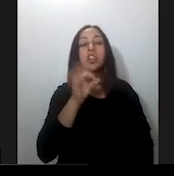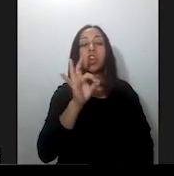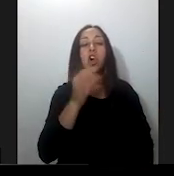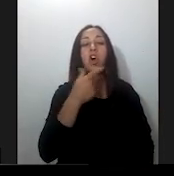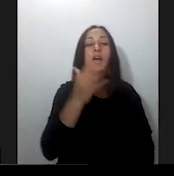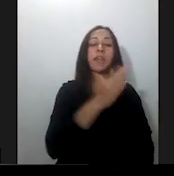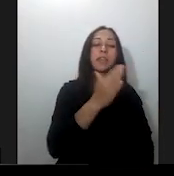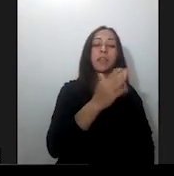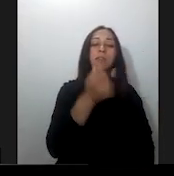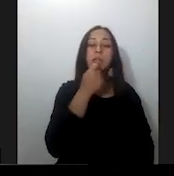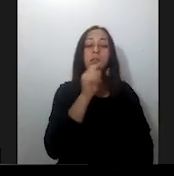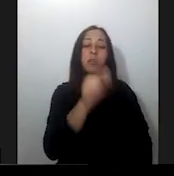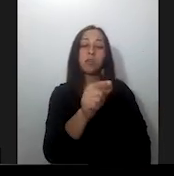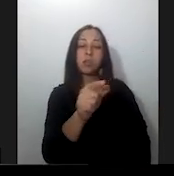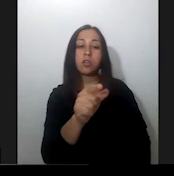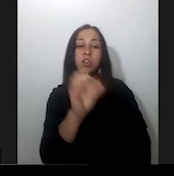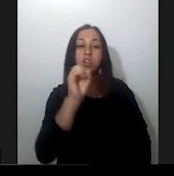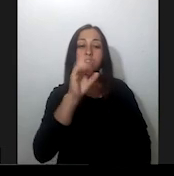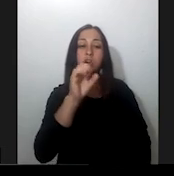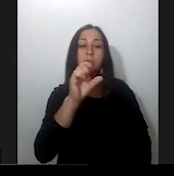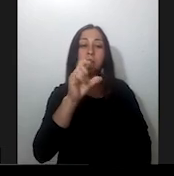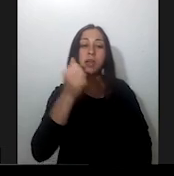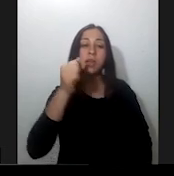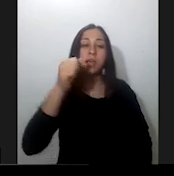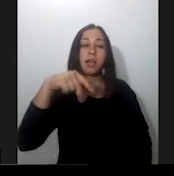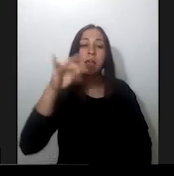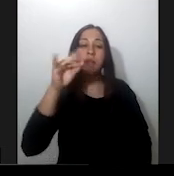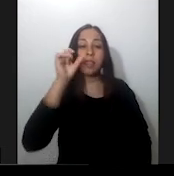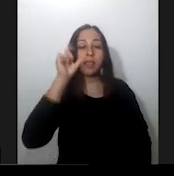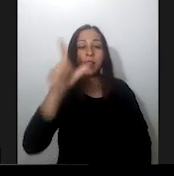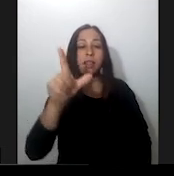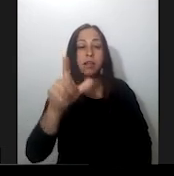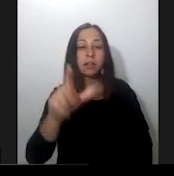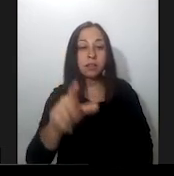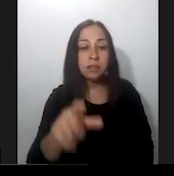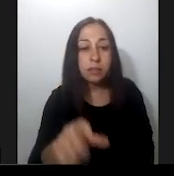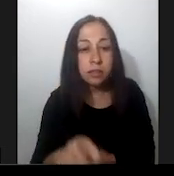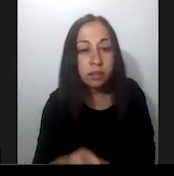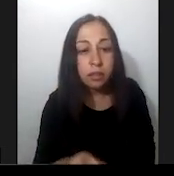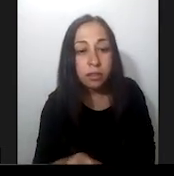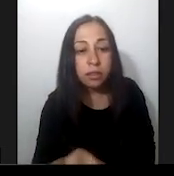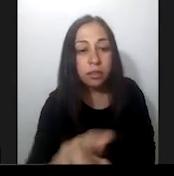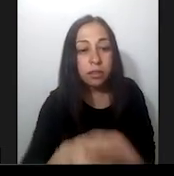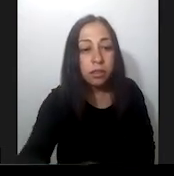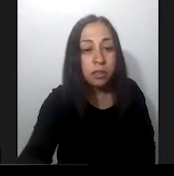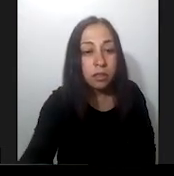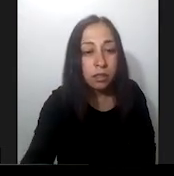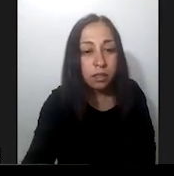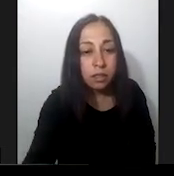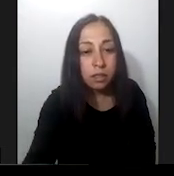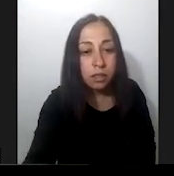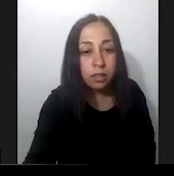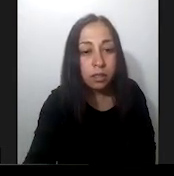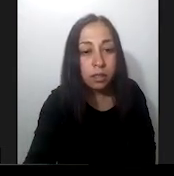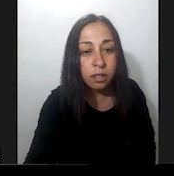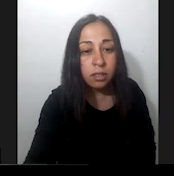ya vimos. Y me quiero quedar, por ejemplo, con el nombre de Candence. Selecciono Candence. Yo